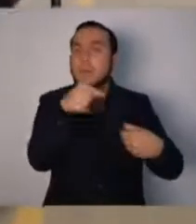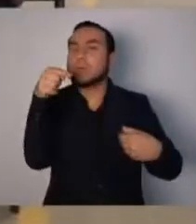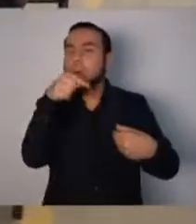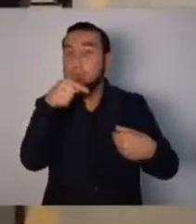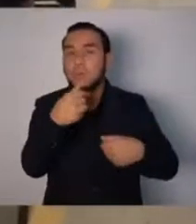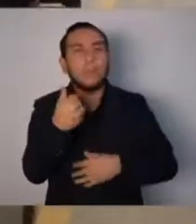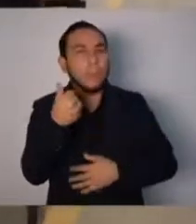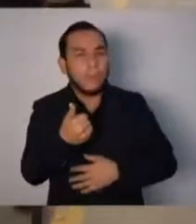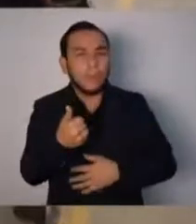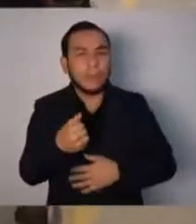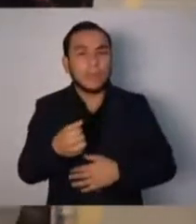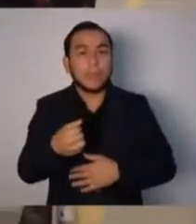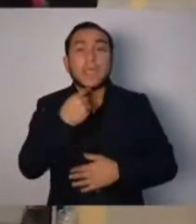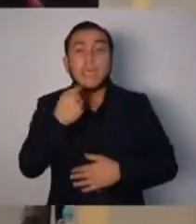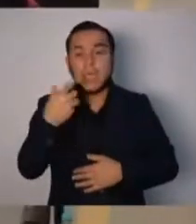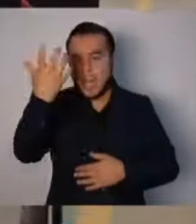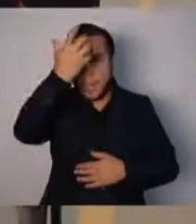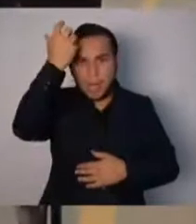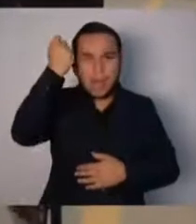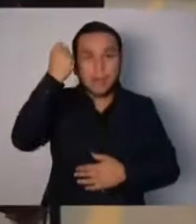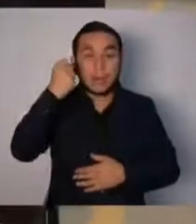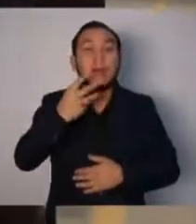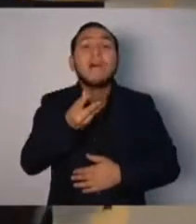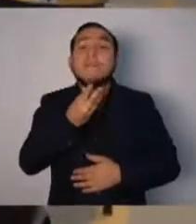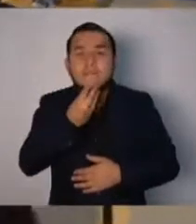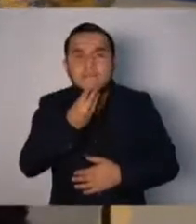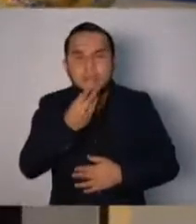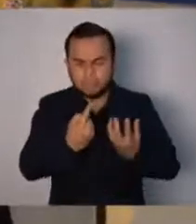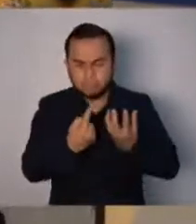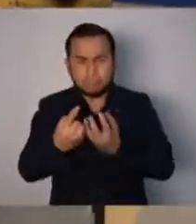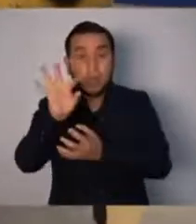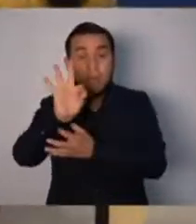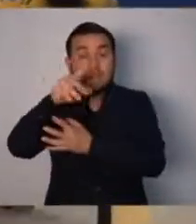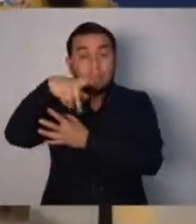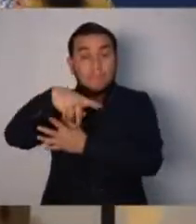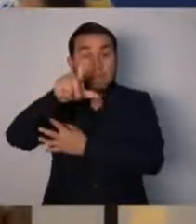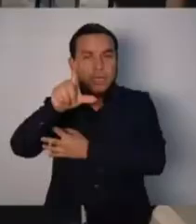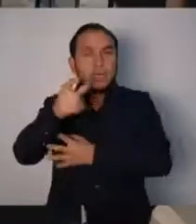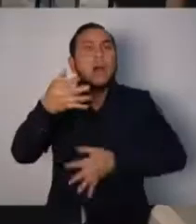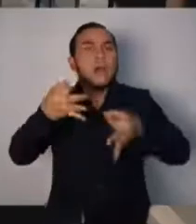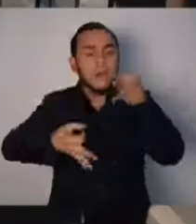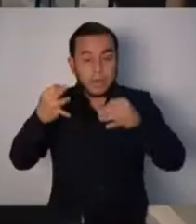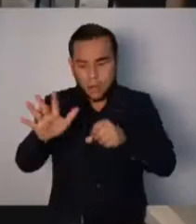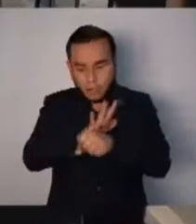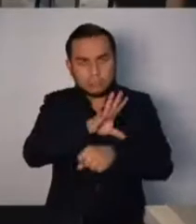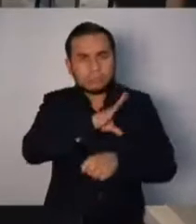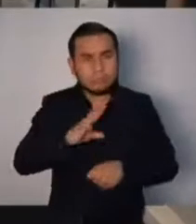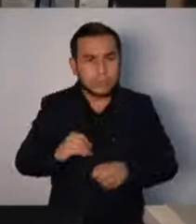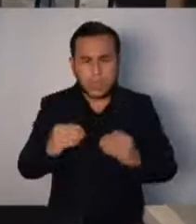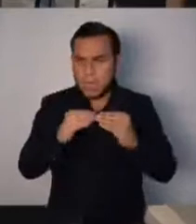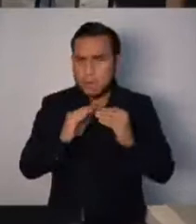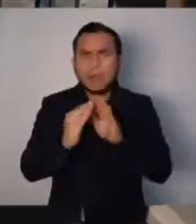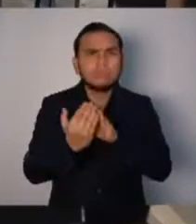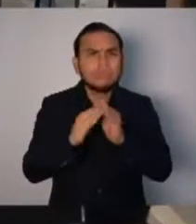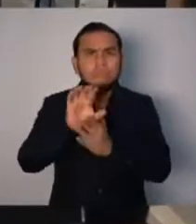gane el comandante guerrillero líder de la acp el que iba a traer justicia para todo el salvador incluyendo para el habitante del mozote y